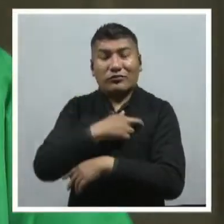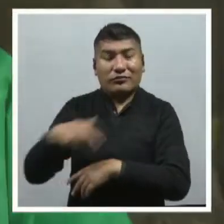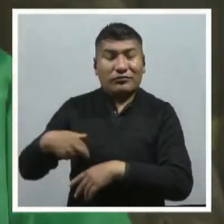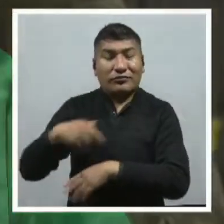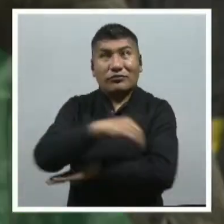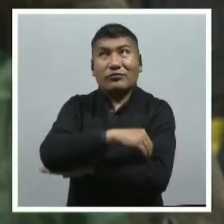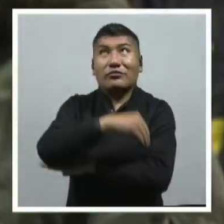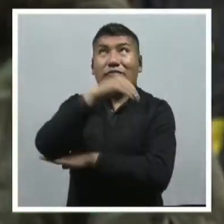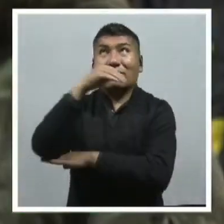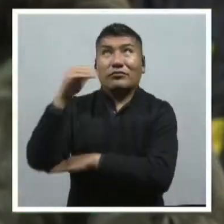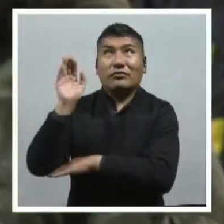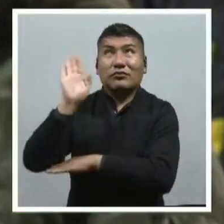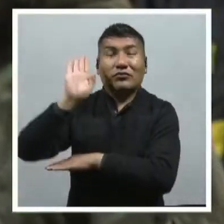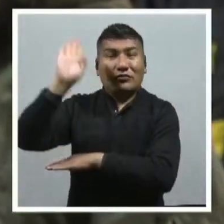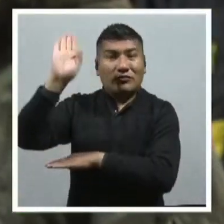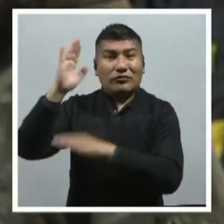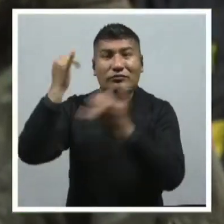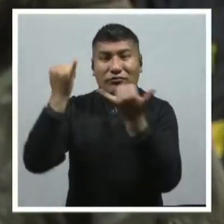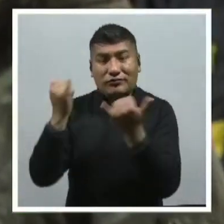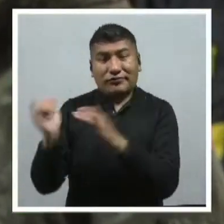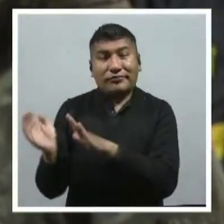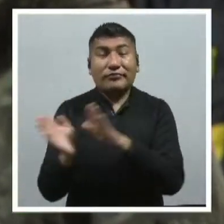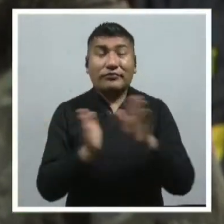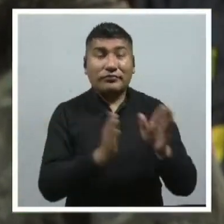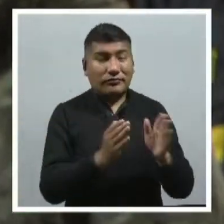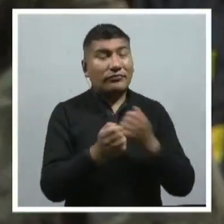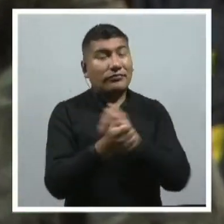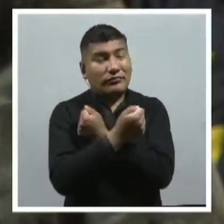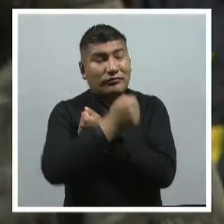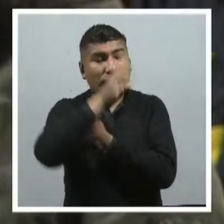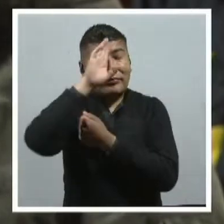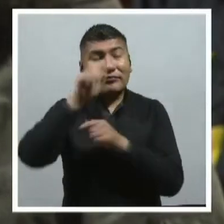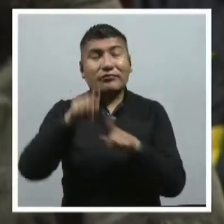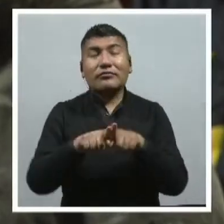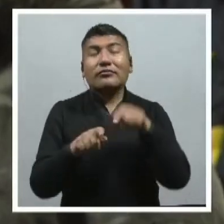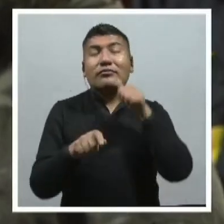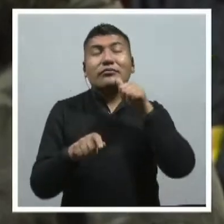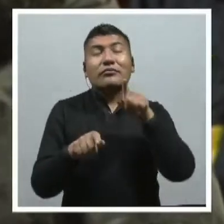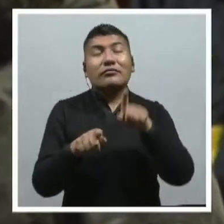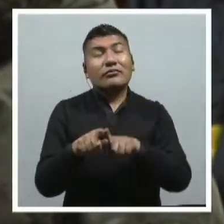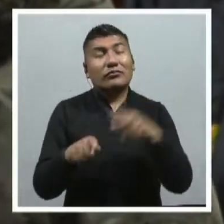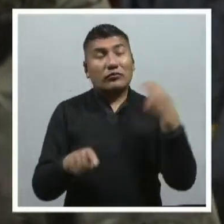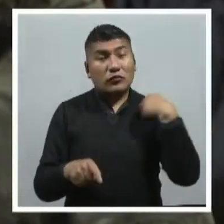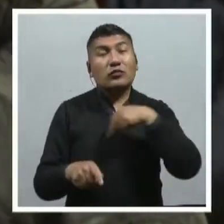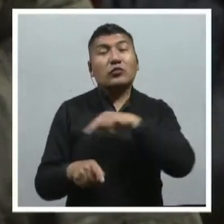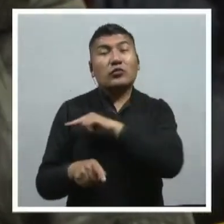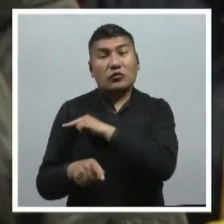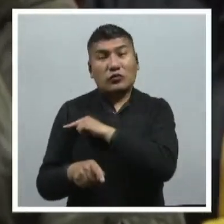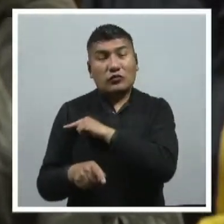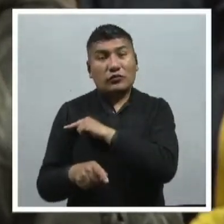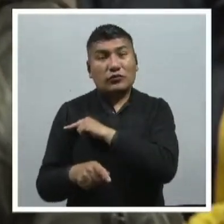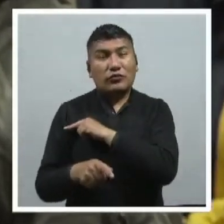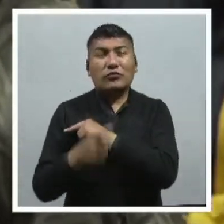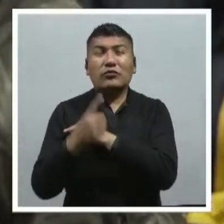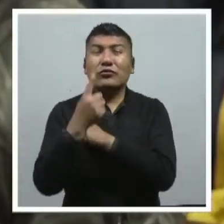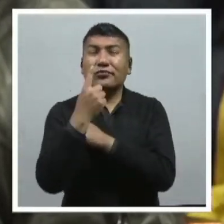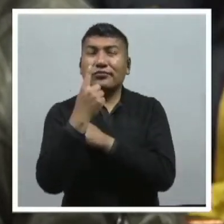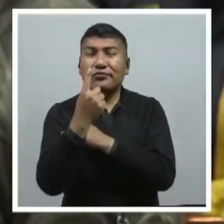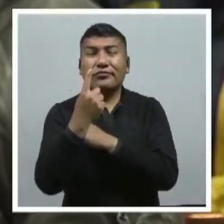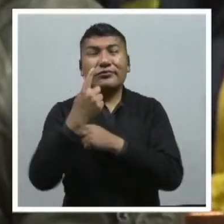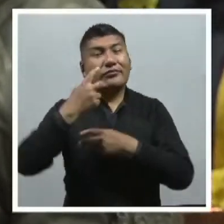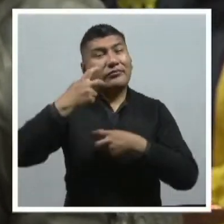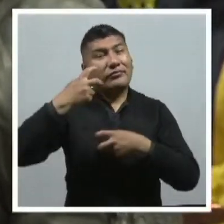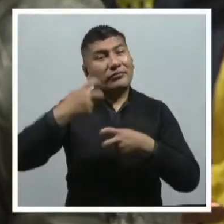cielos. Ahora bien, queridos hermanos, nosotros estamos en una